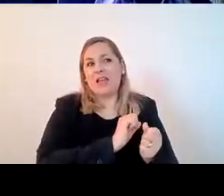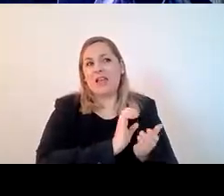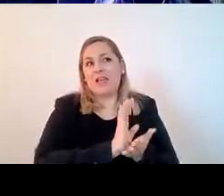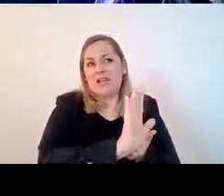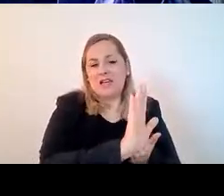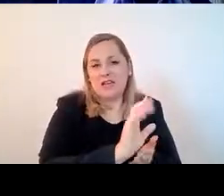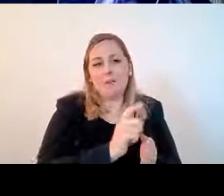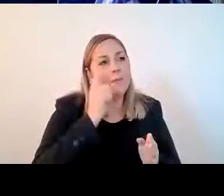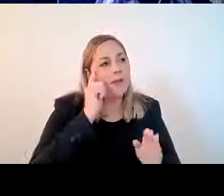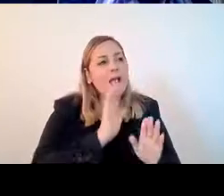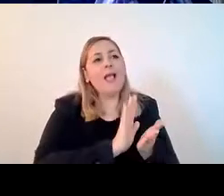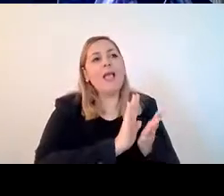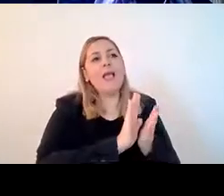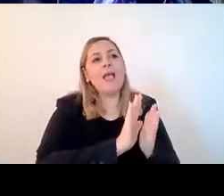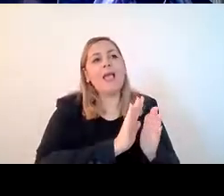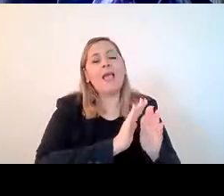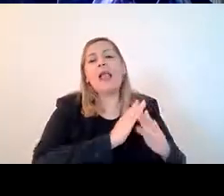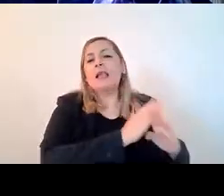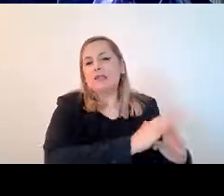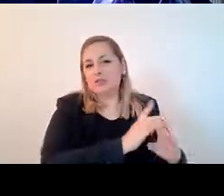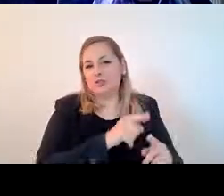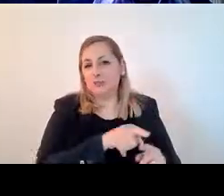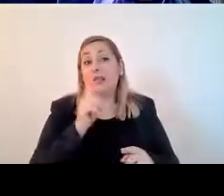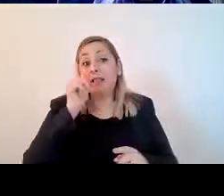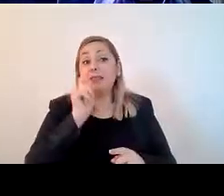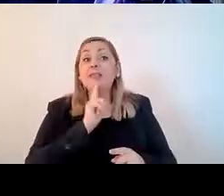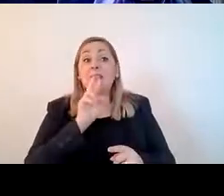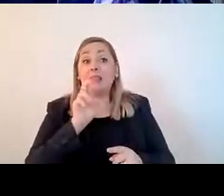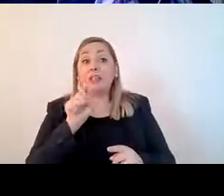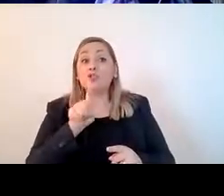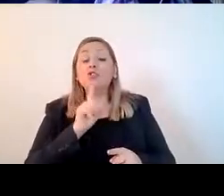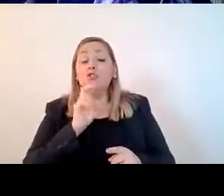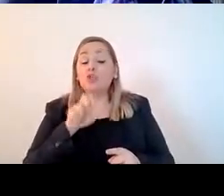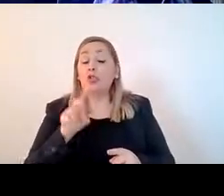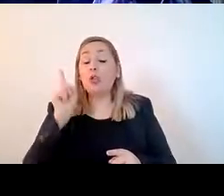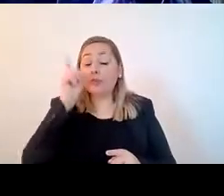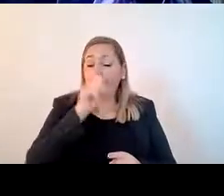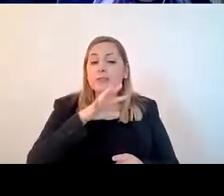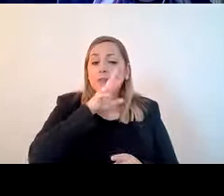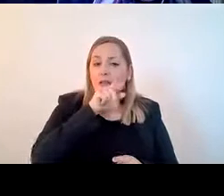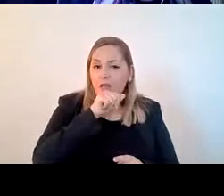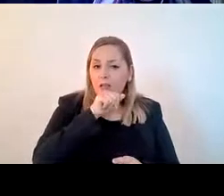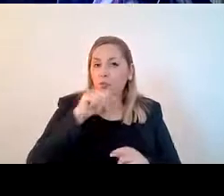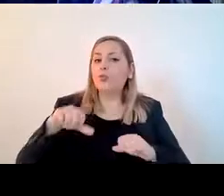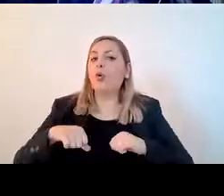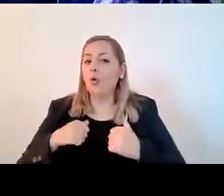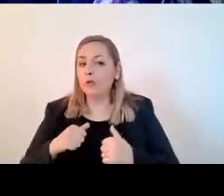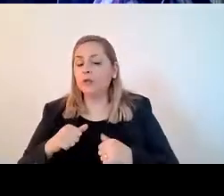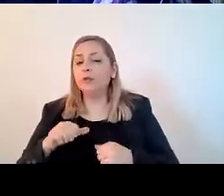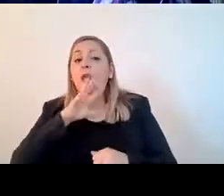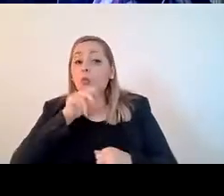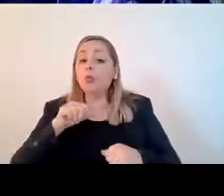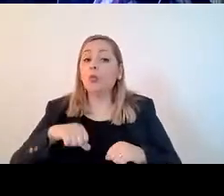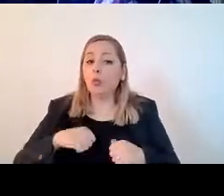un trastorno es difícil en los adultos, es difícil en los adultos jóvenes. El adulto